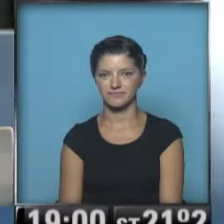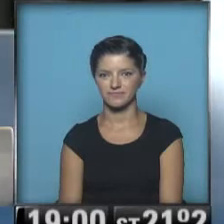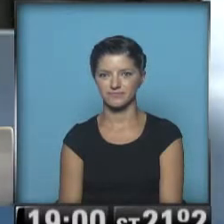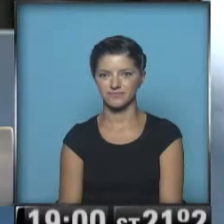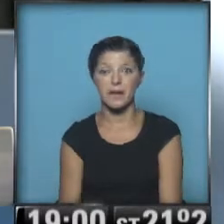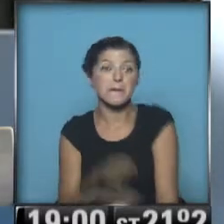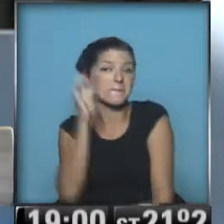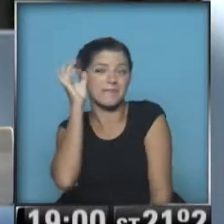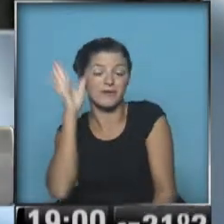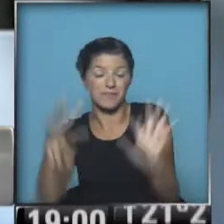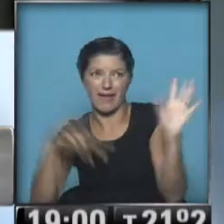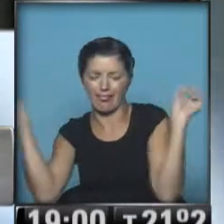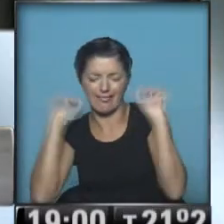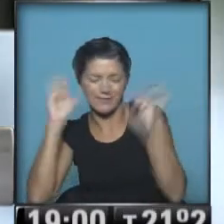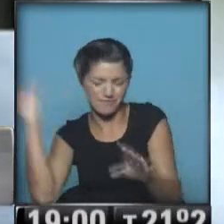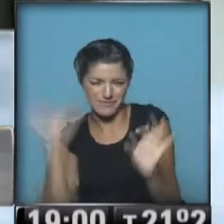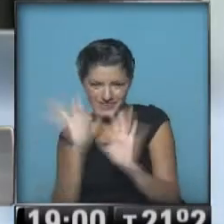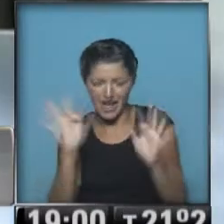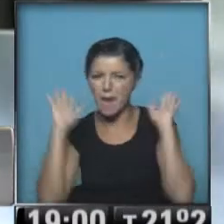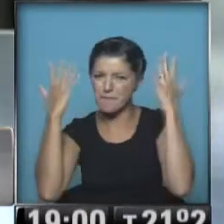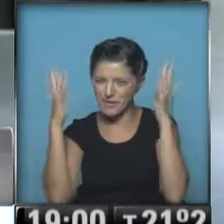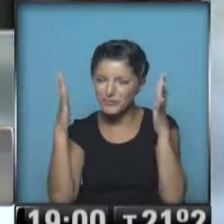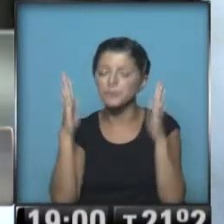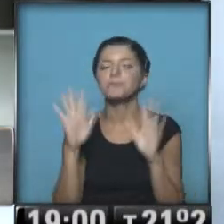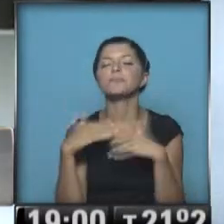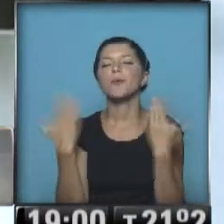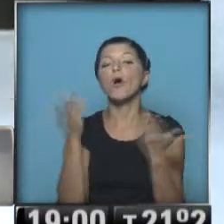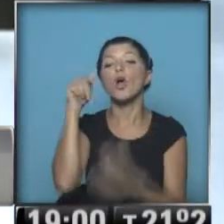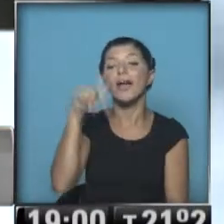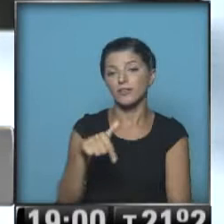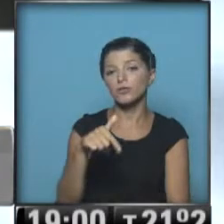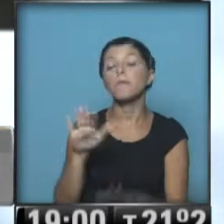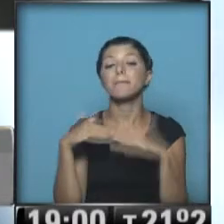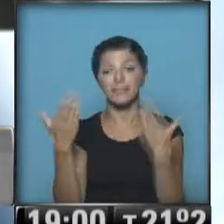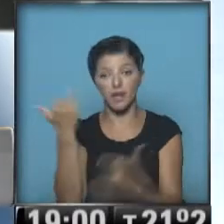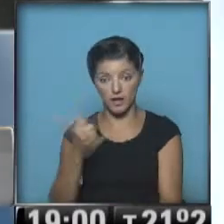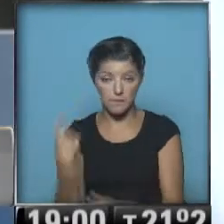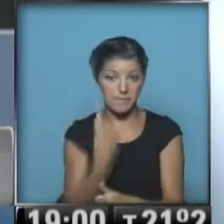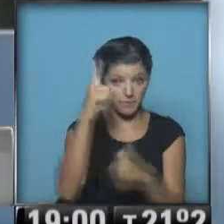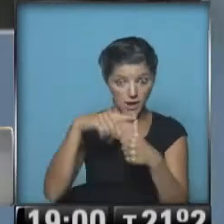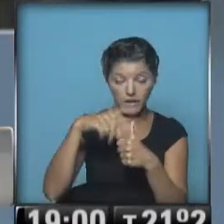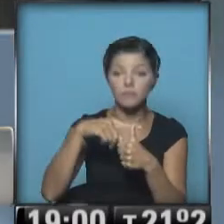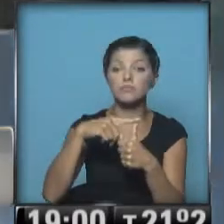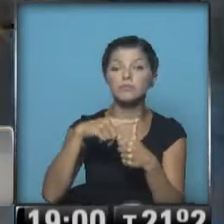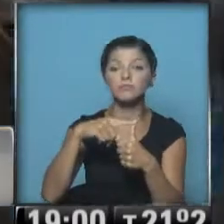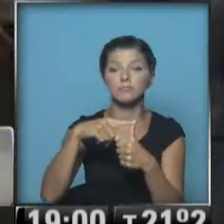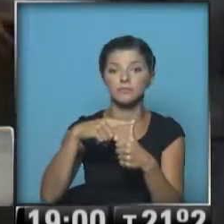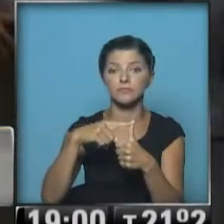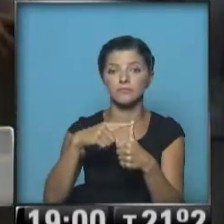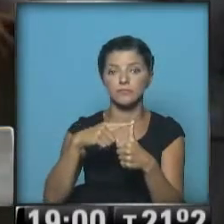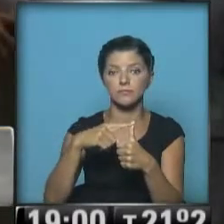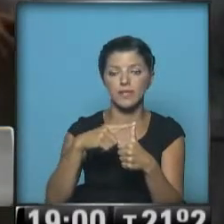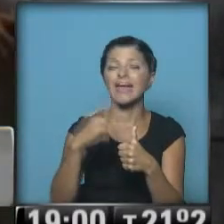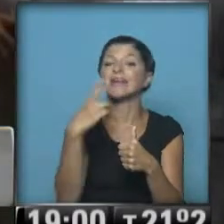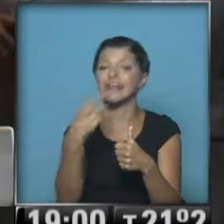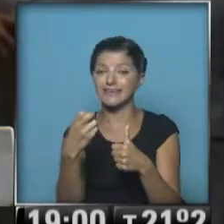Perdón, porque con el ruido no se escuchaba con los aplausos. Bueno, esto tiene grandes ventajas. Una de las principales, obviamente, es que un poco más de la